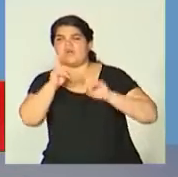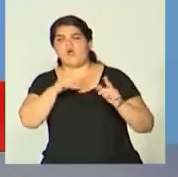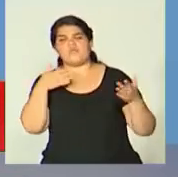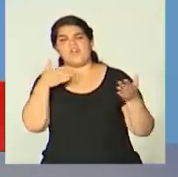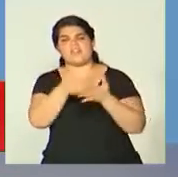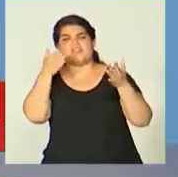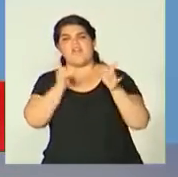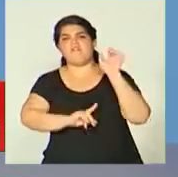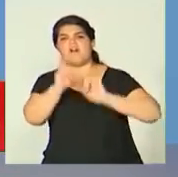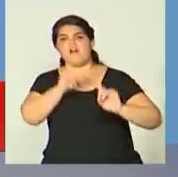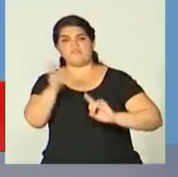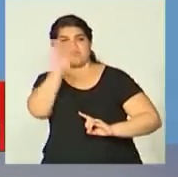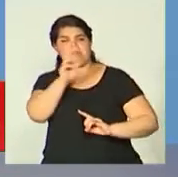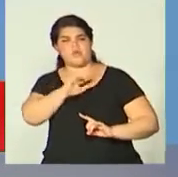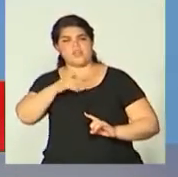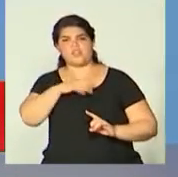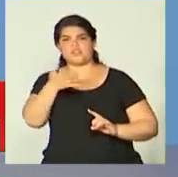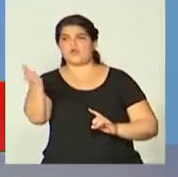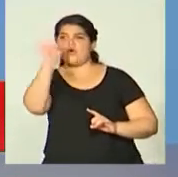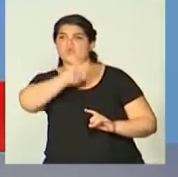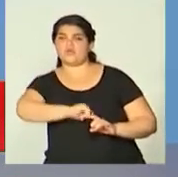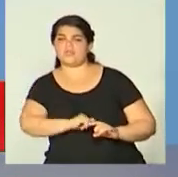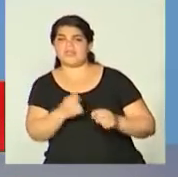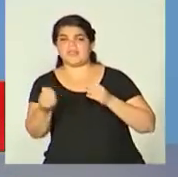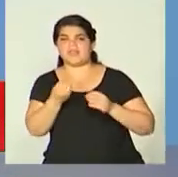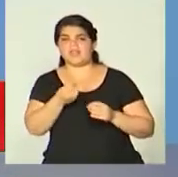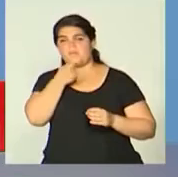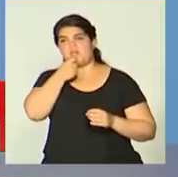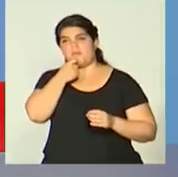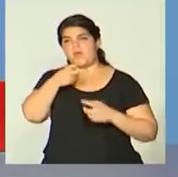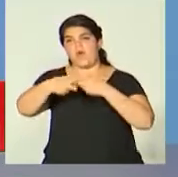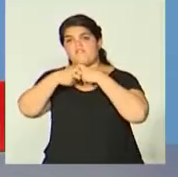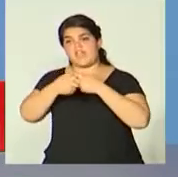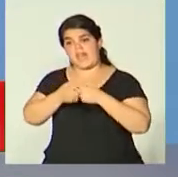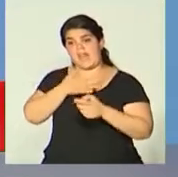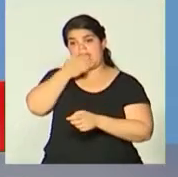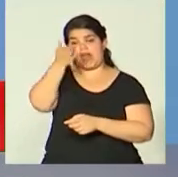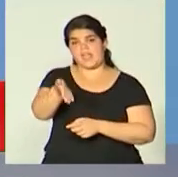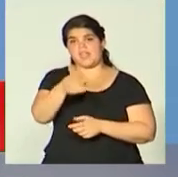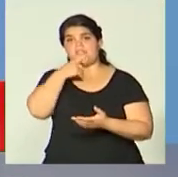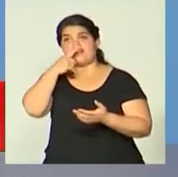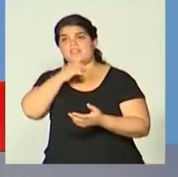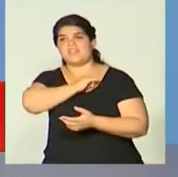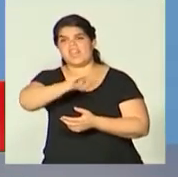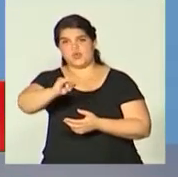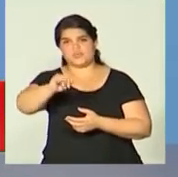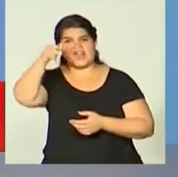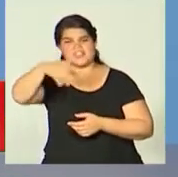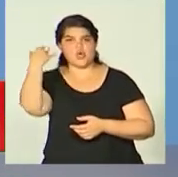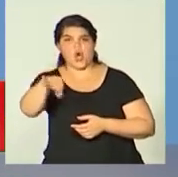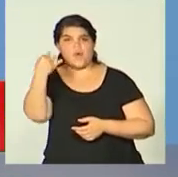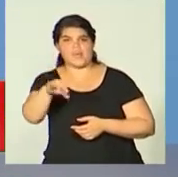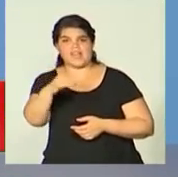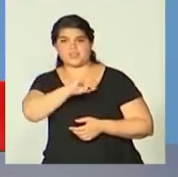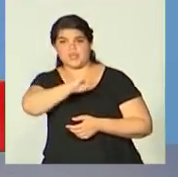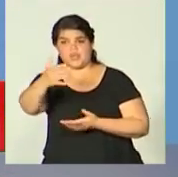concreto que nos pasa a las mujeres en el acceso a la justicia desde ir a una fiscalía a que nos tomen una denuncia y que su obligación que nos tomen